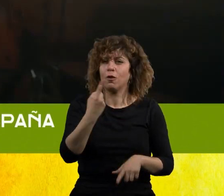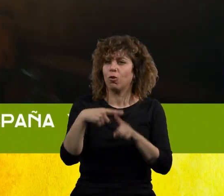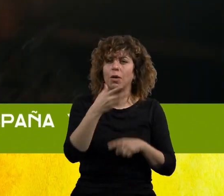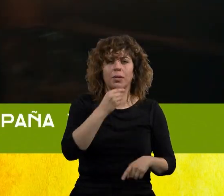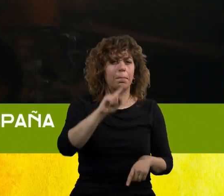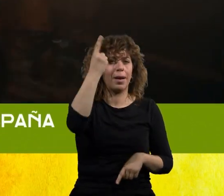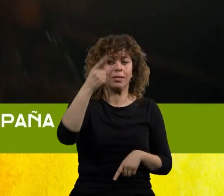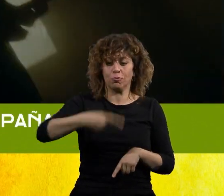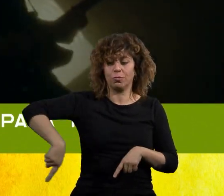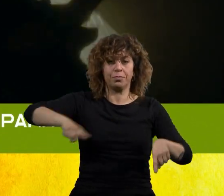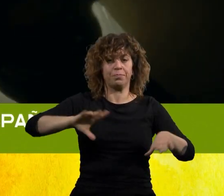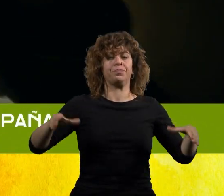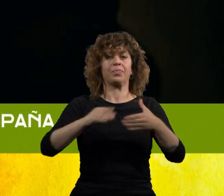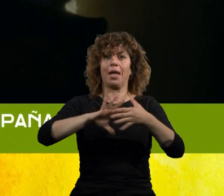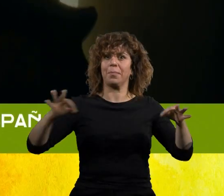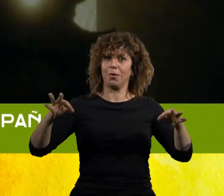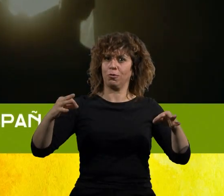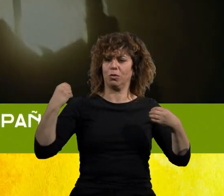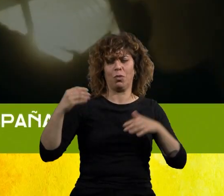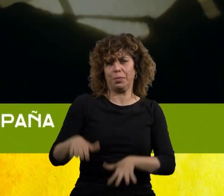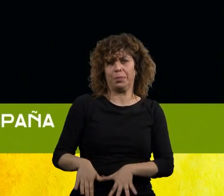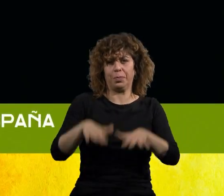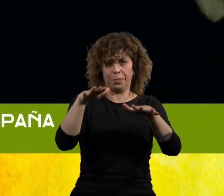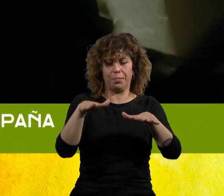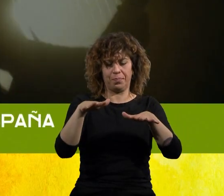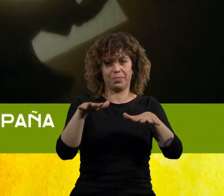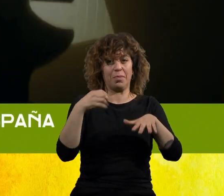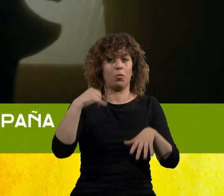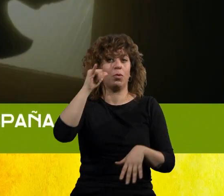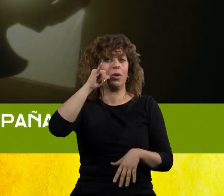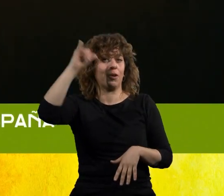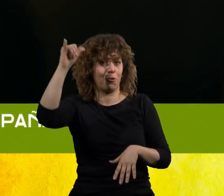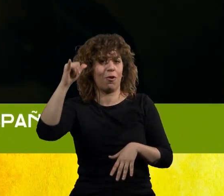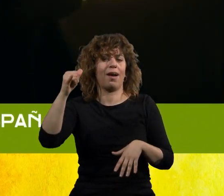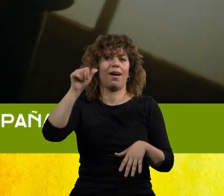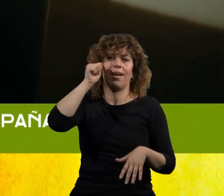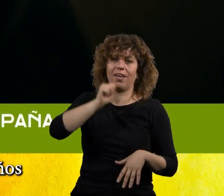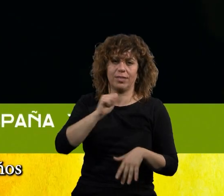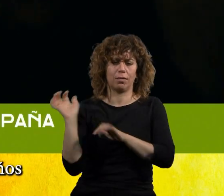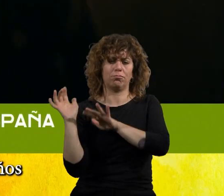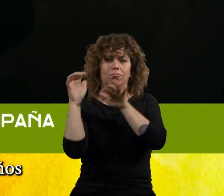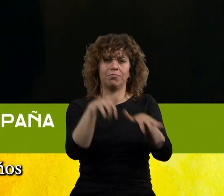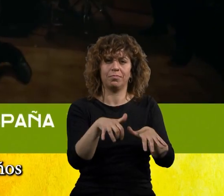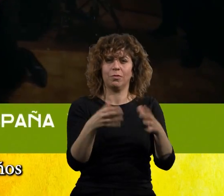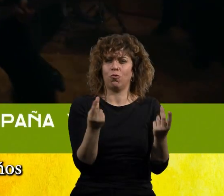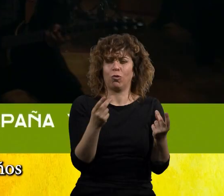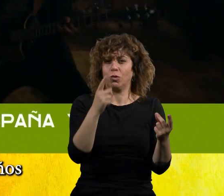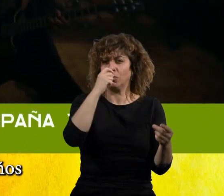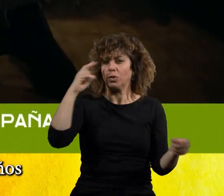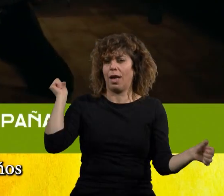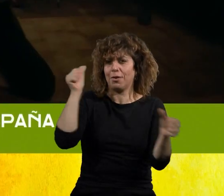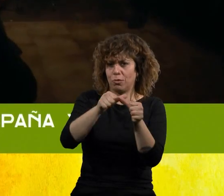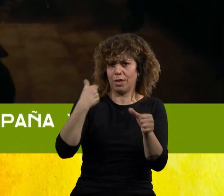que somos amigos de toda la vida del pueblo, de los diferentes pueblos de Rioja Alavesa, que bueno, nos hemos afincado aquí en Logroño, nos conocemos desde hace muchísimos